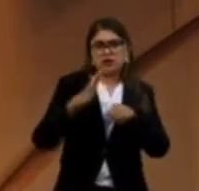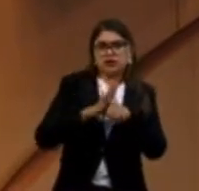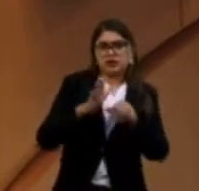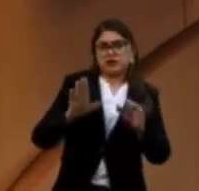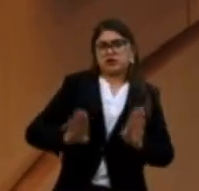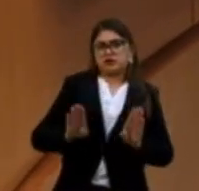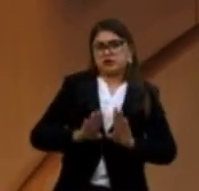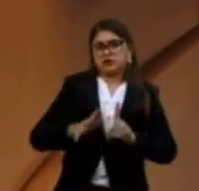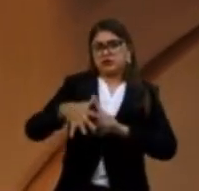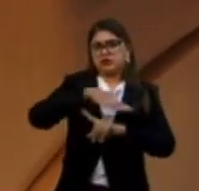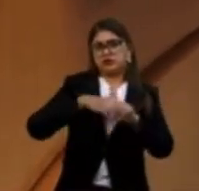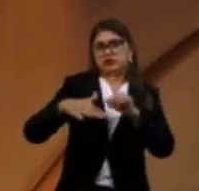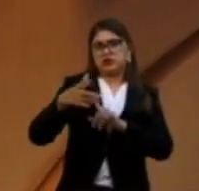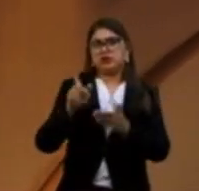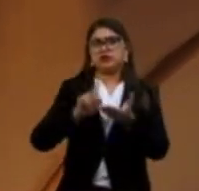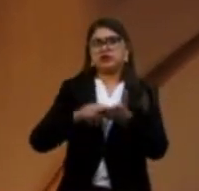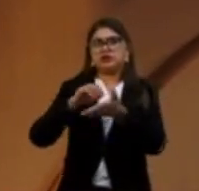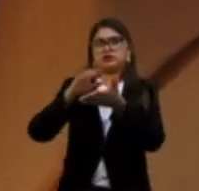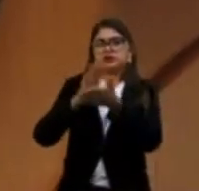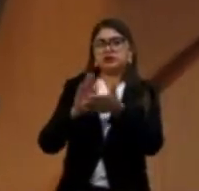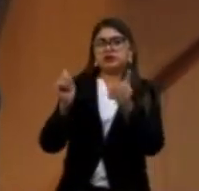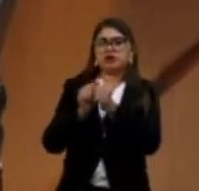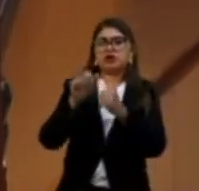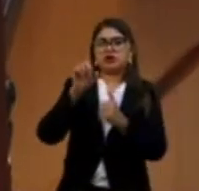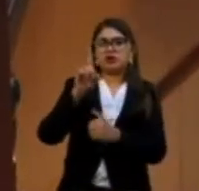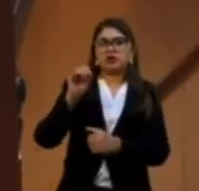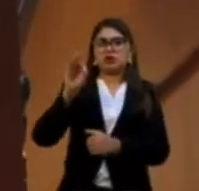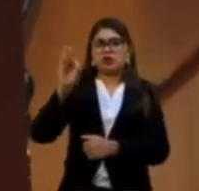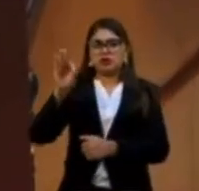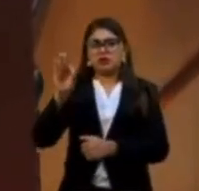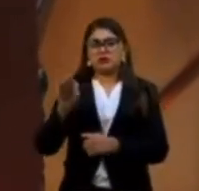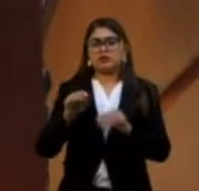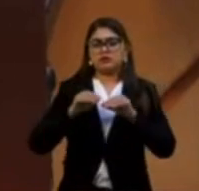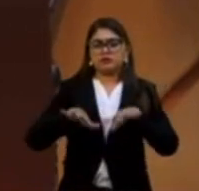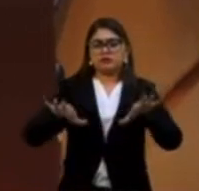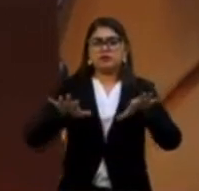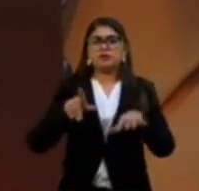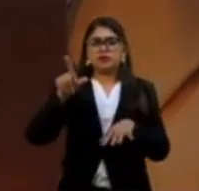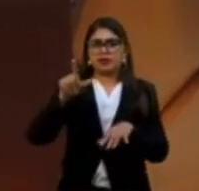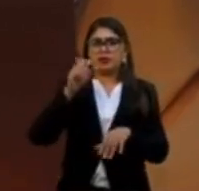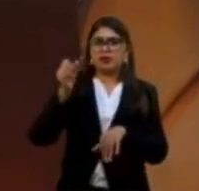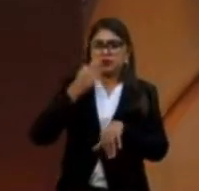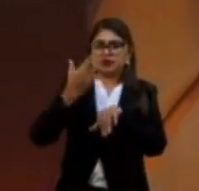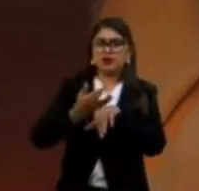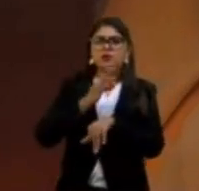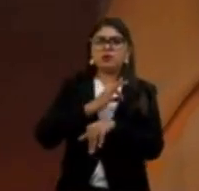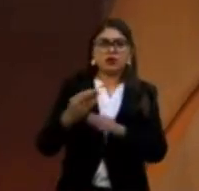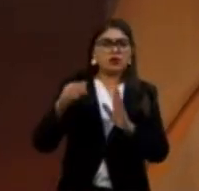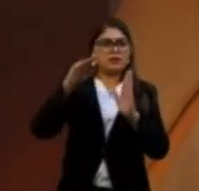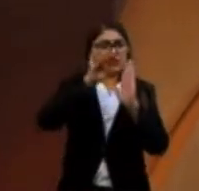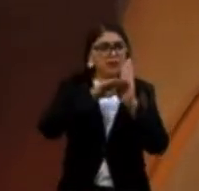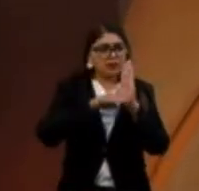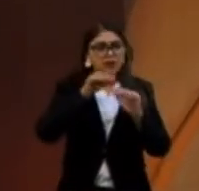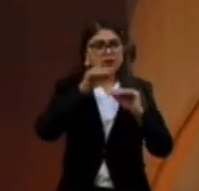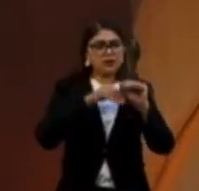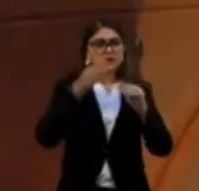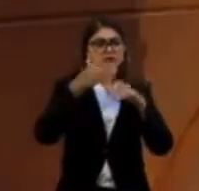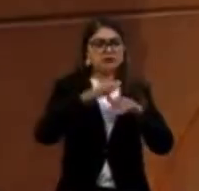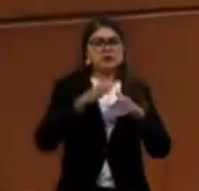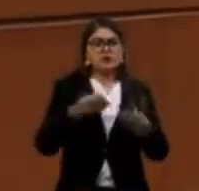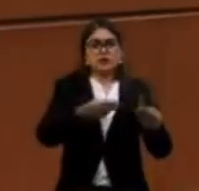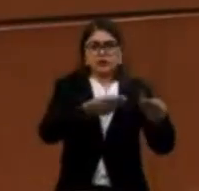cuales serán publicadas en el Diario Oficial de la Federación, la Secretaría podrá establecer mecanismos para la recepción de